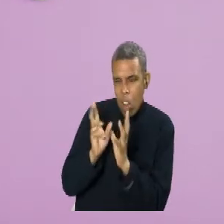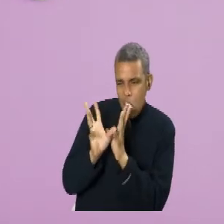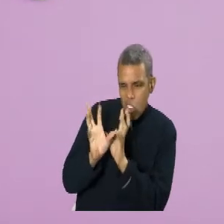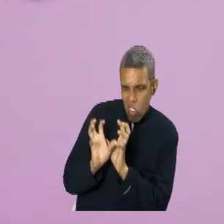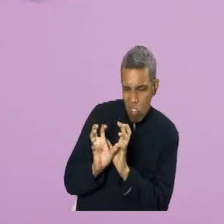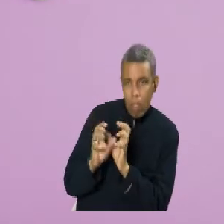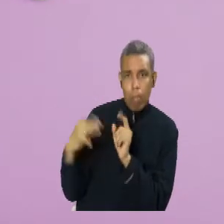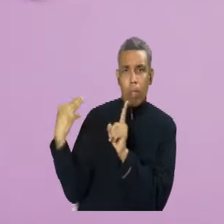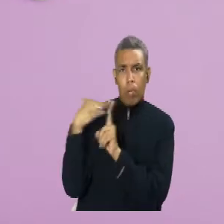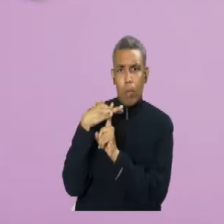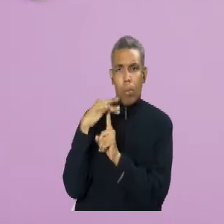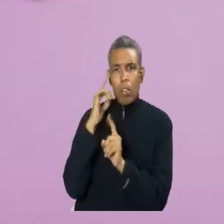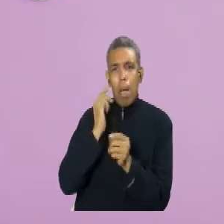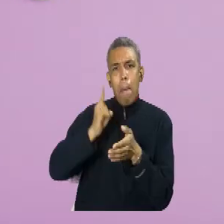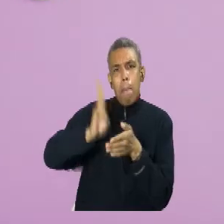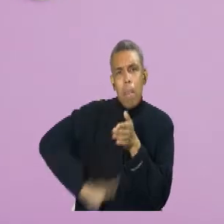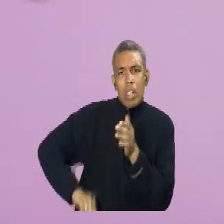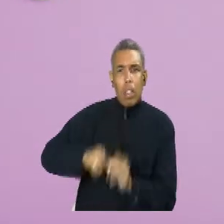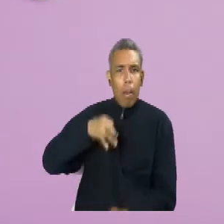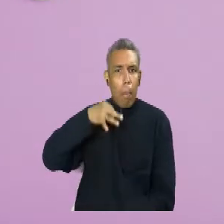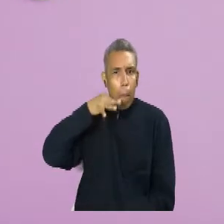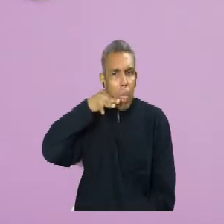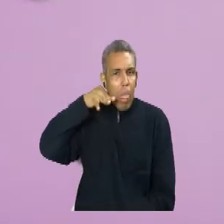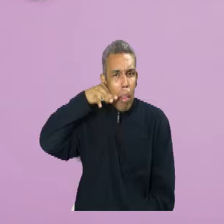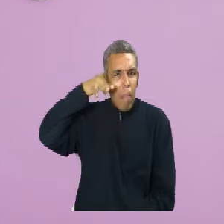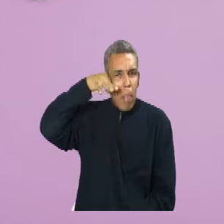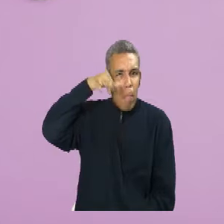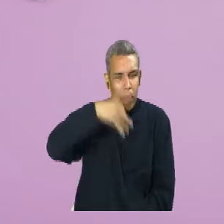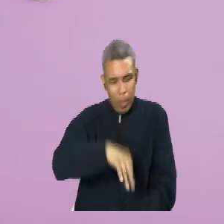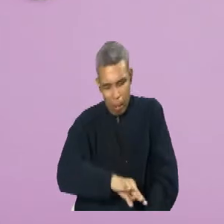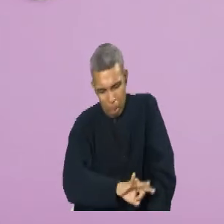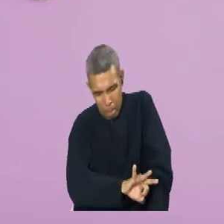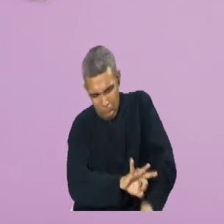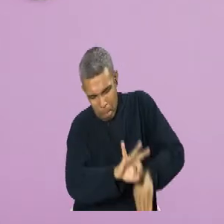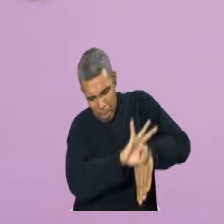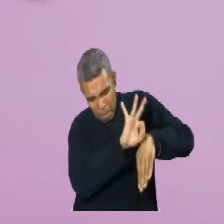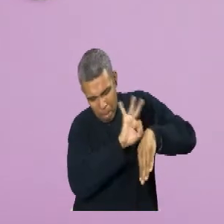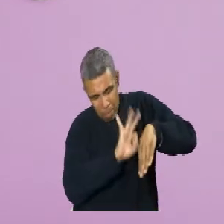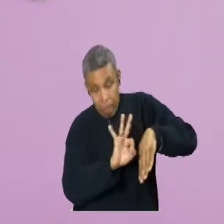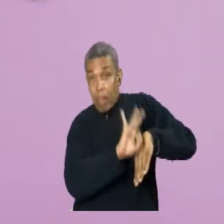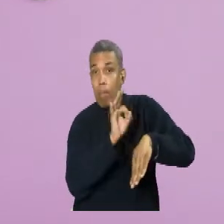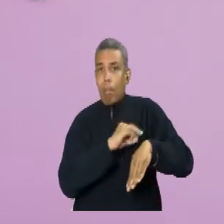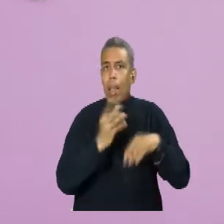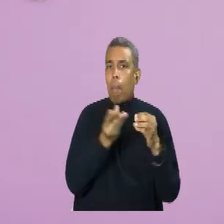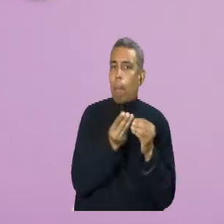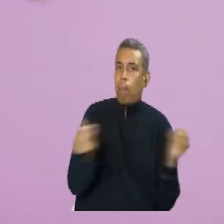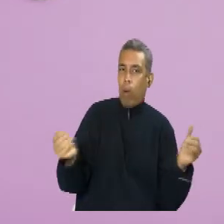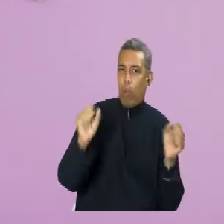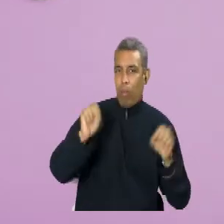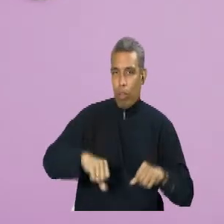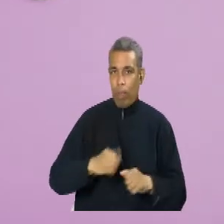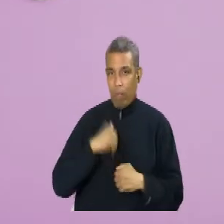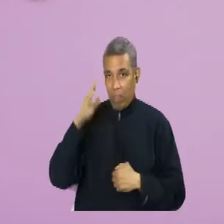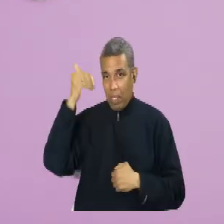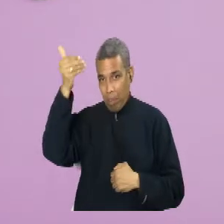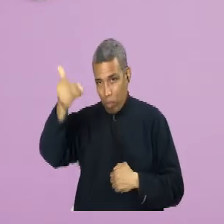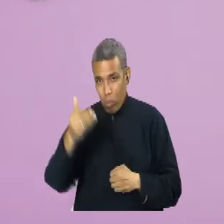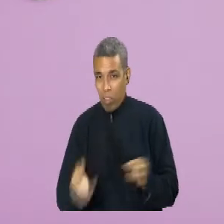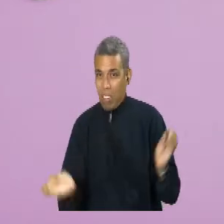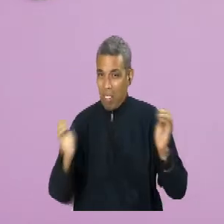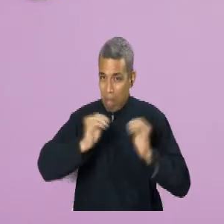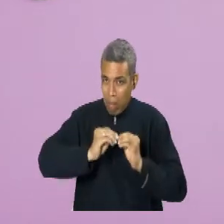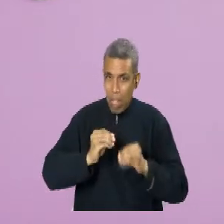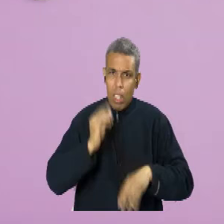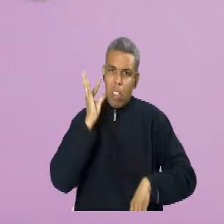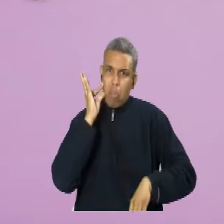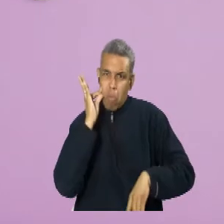las mejora, las atenúa, y va a hacer que tengamos una mejor apariencia. Después de esto hacemos un proceso de hidratación profunda de la